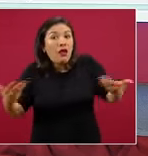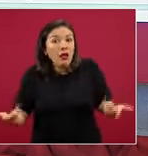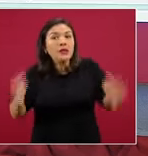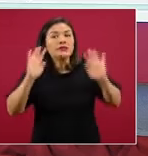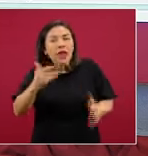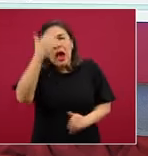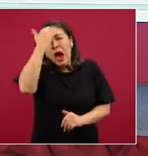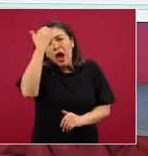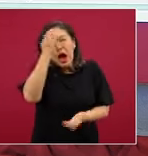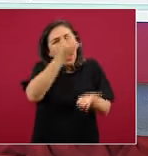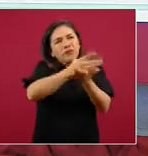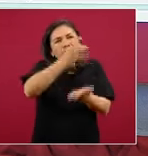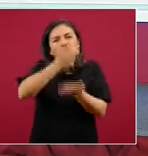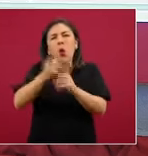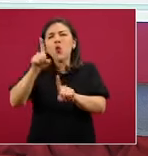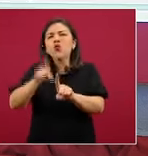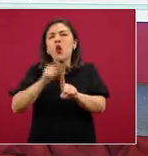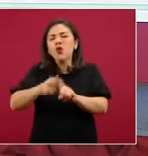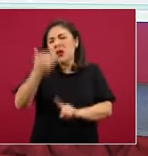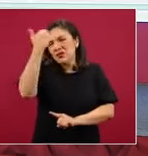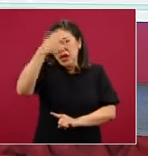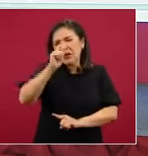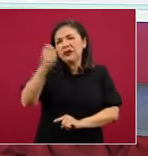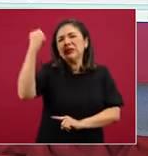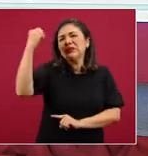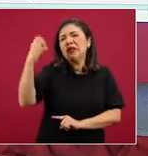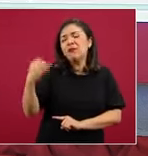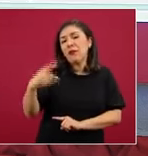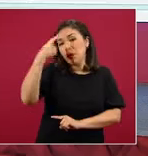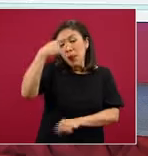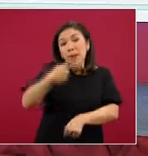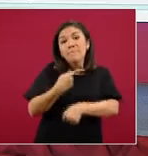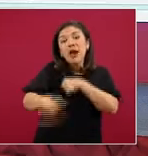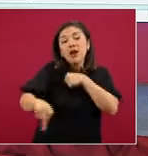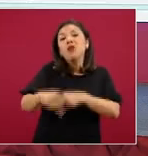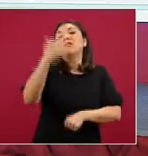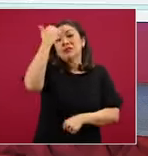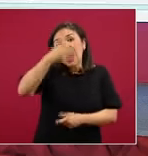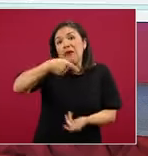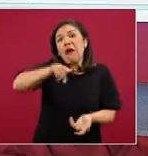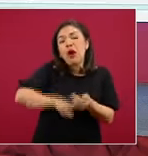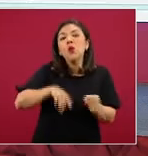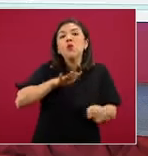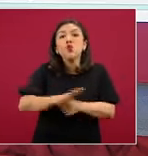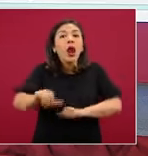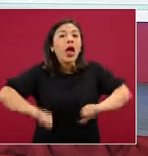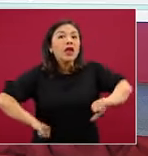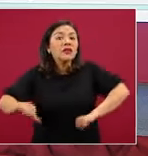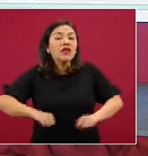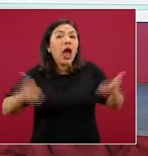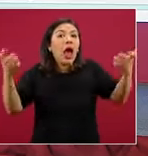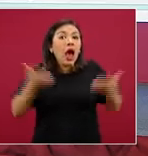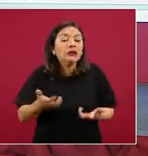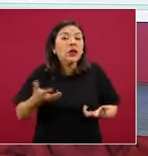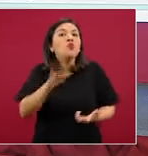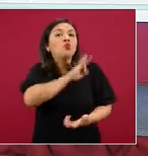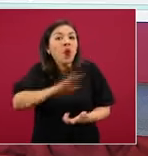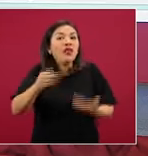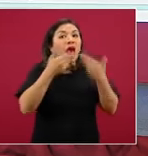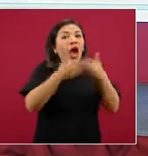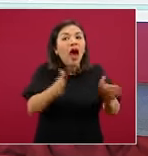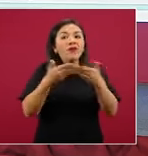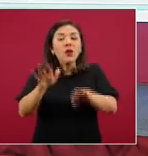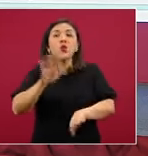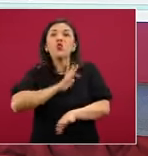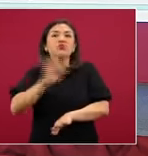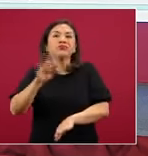ya identifica esto como un semáforo de riesgo, sabiendo qué tipo de actividades y qué tanto riesgo hay de que esto